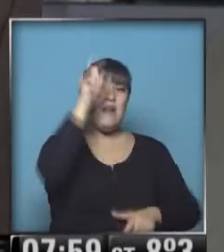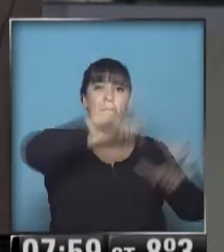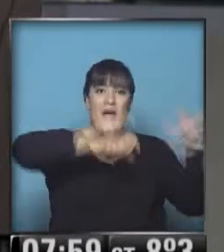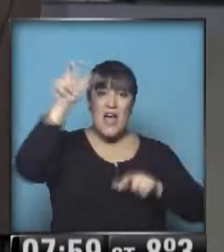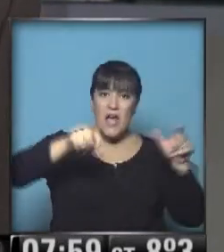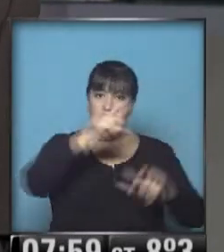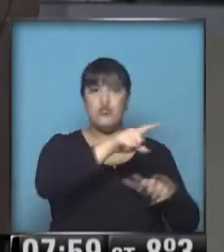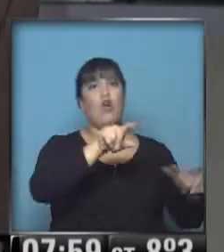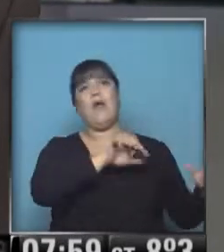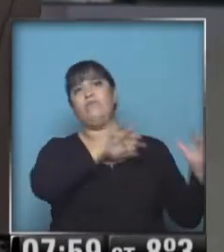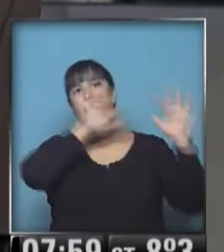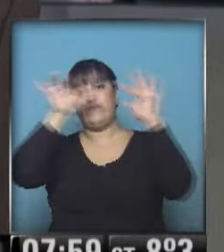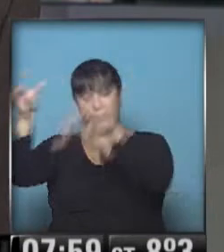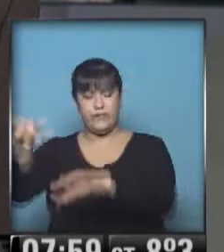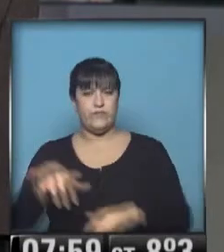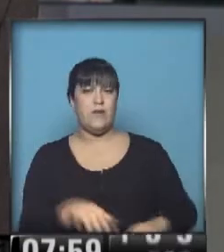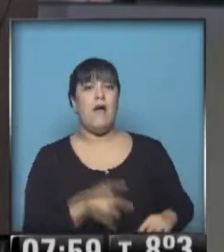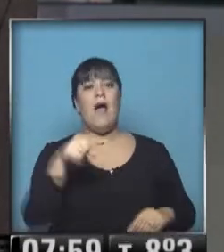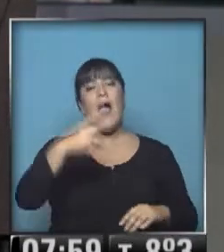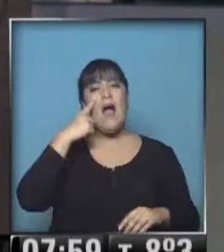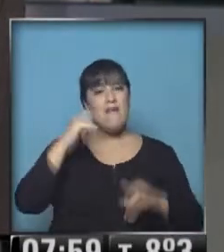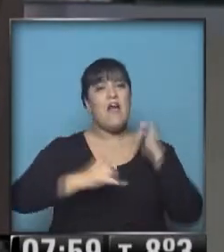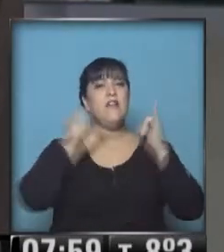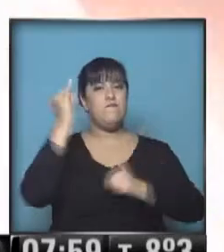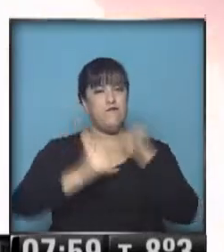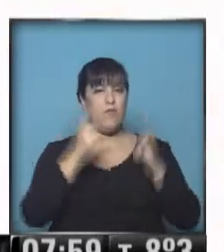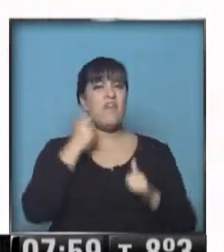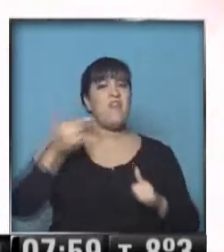al ejército islámico. Veamos el informe de los últimos días.